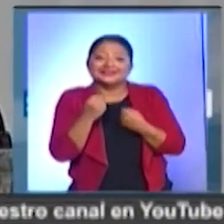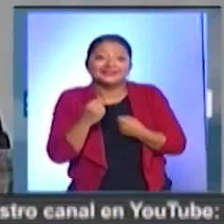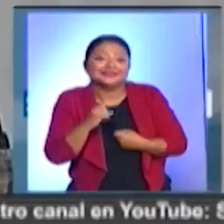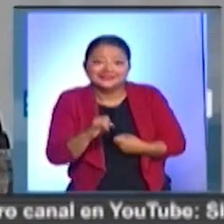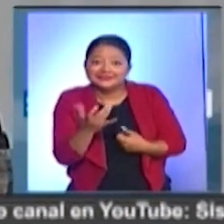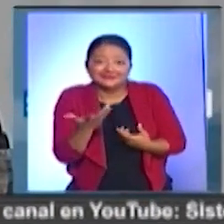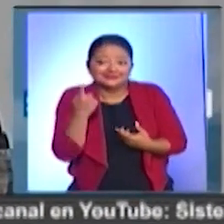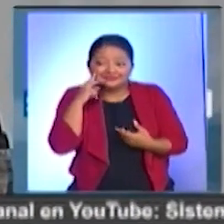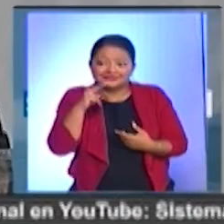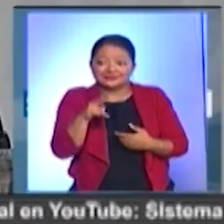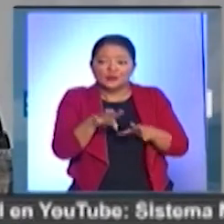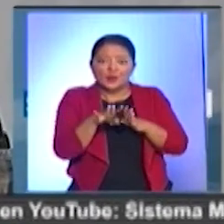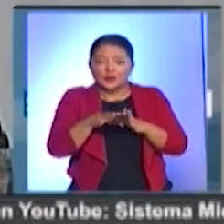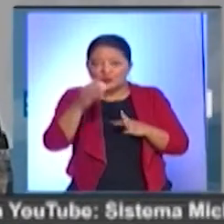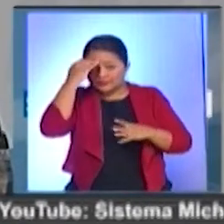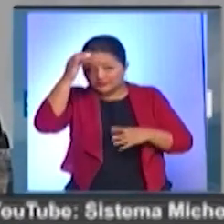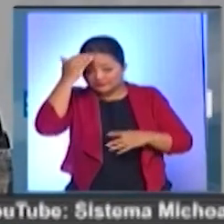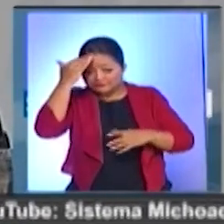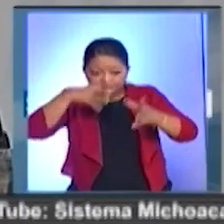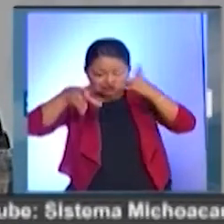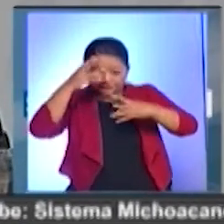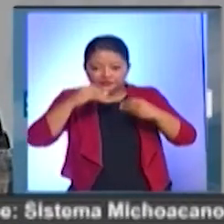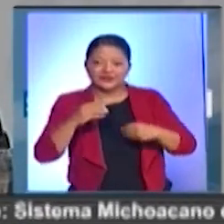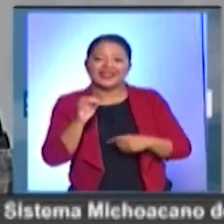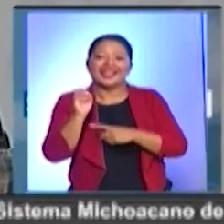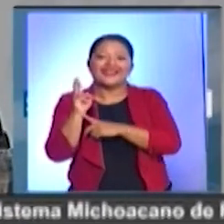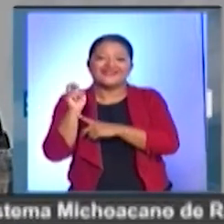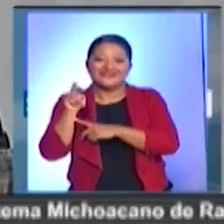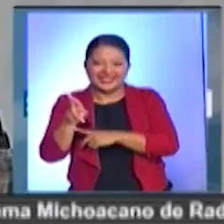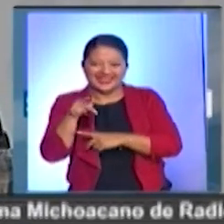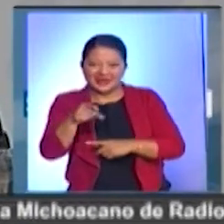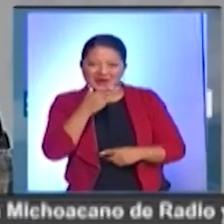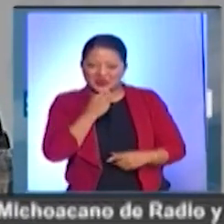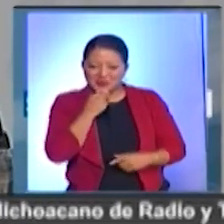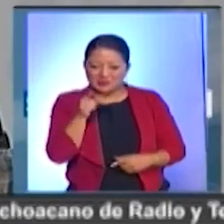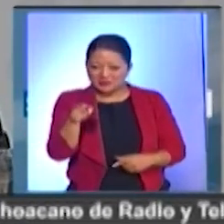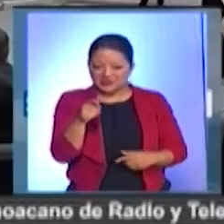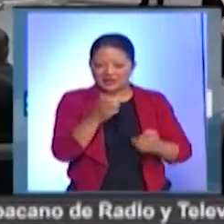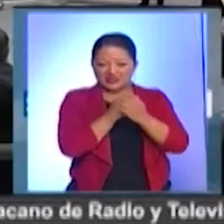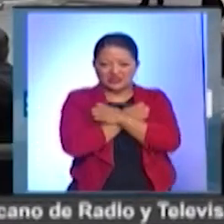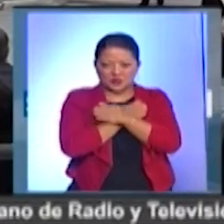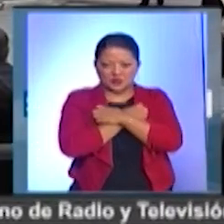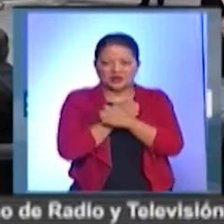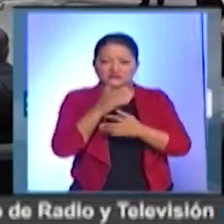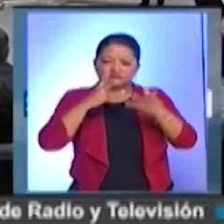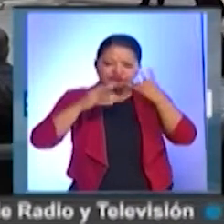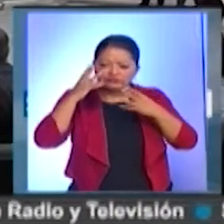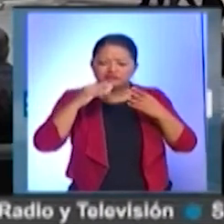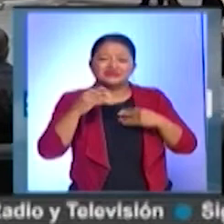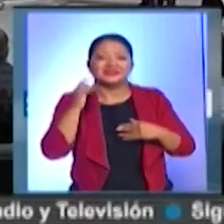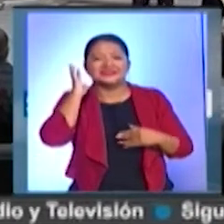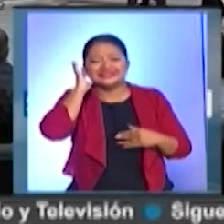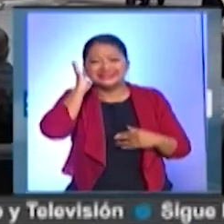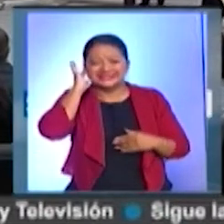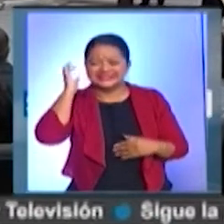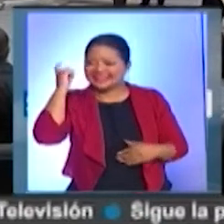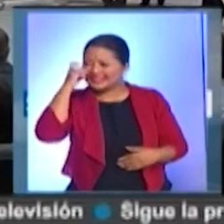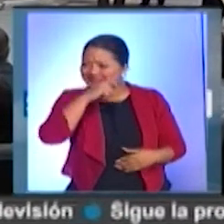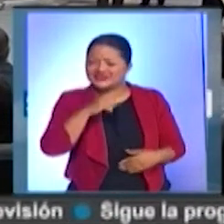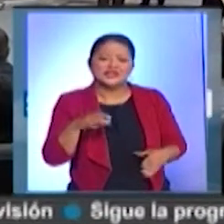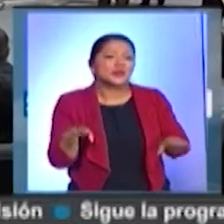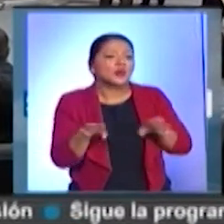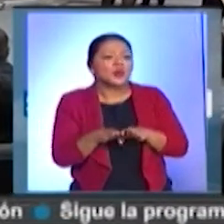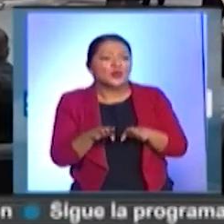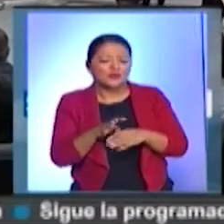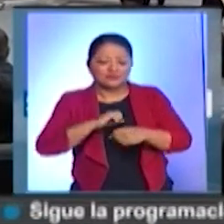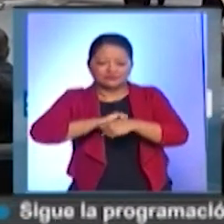en tanto el cantero moreno alumno de esa institución educativa señaló que a pesar del panorama de incertidumbre que se vive debido a la